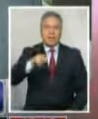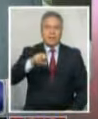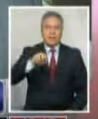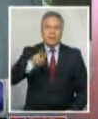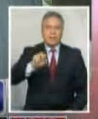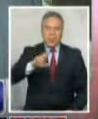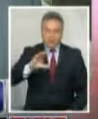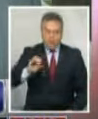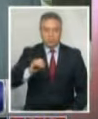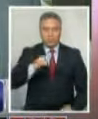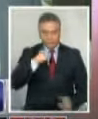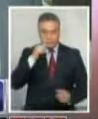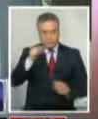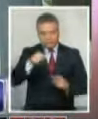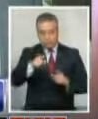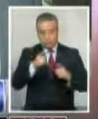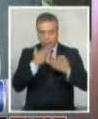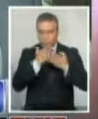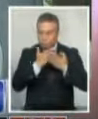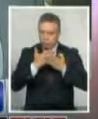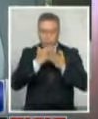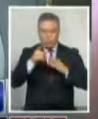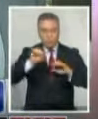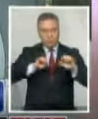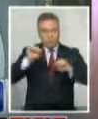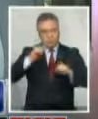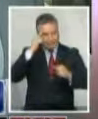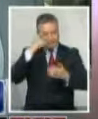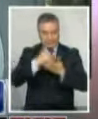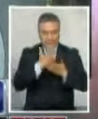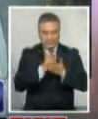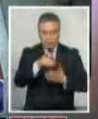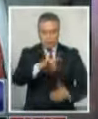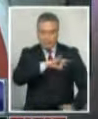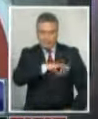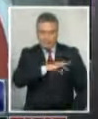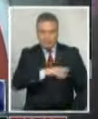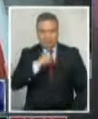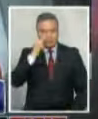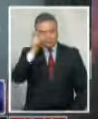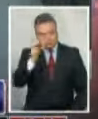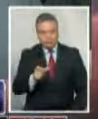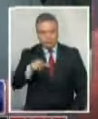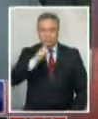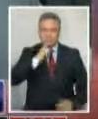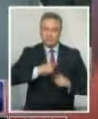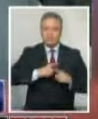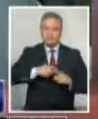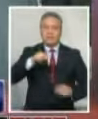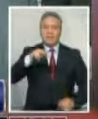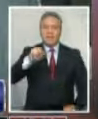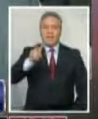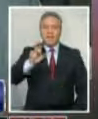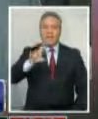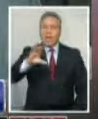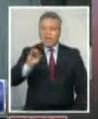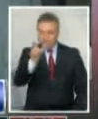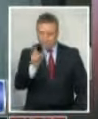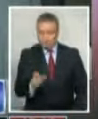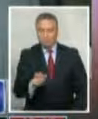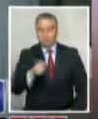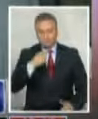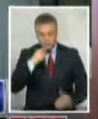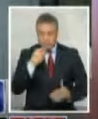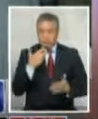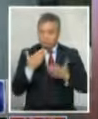Academia Nacional de Estudios Políticos y Estratégicos de Chile, ANEPE. Señor Navarro, muchísimas gracias por este contacto con